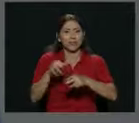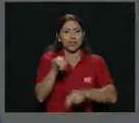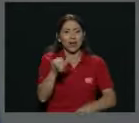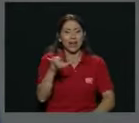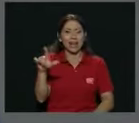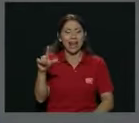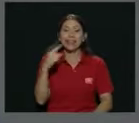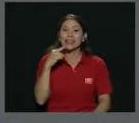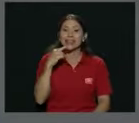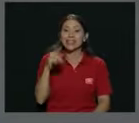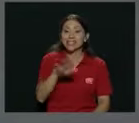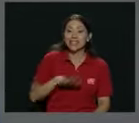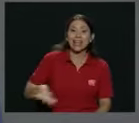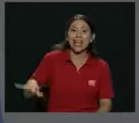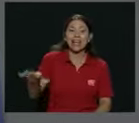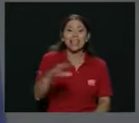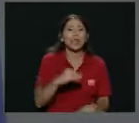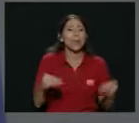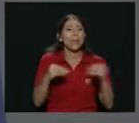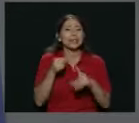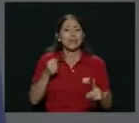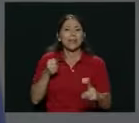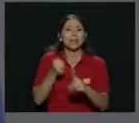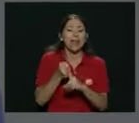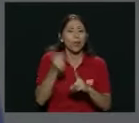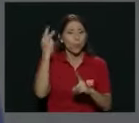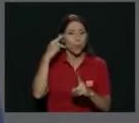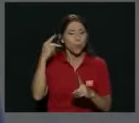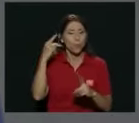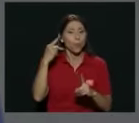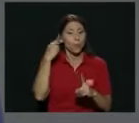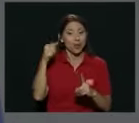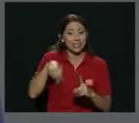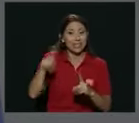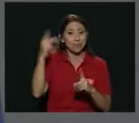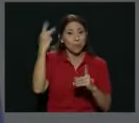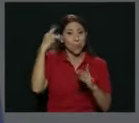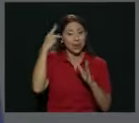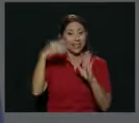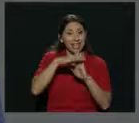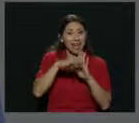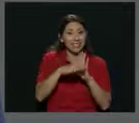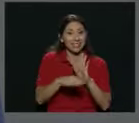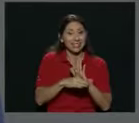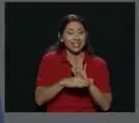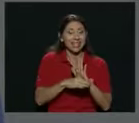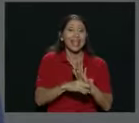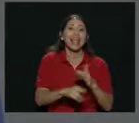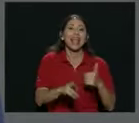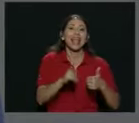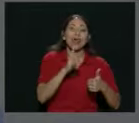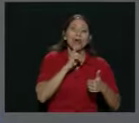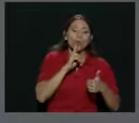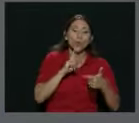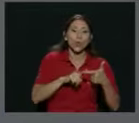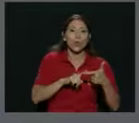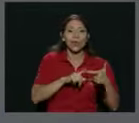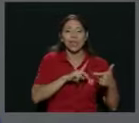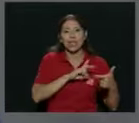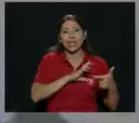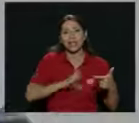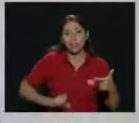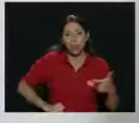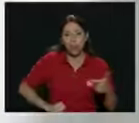más impactados por estas nuevas políticas migratorias de los Estados Unidos serán El Salvador y Guatemala, pues reciben gran cantidad de dólares de remesas